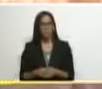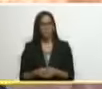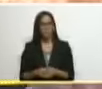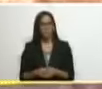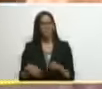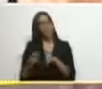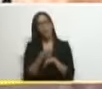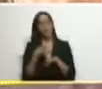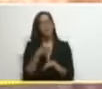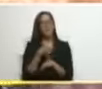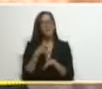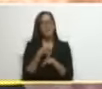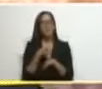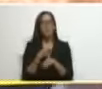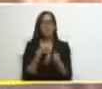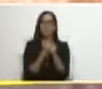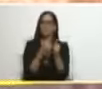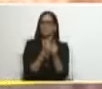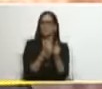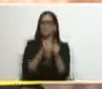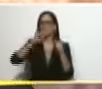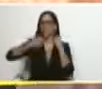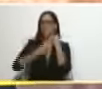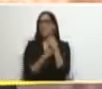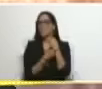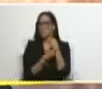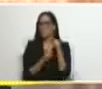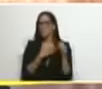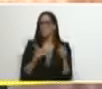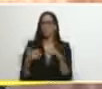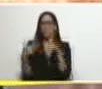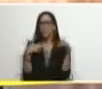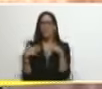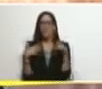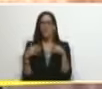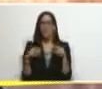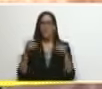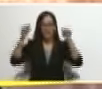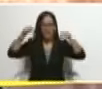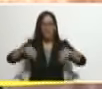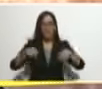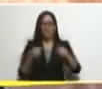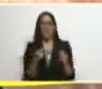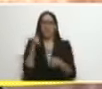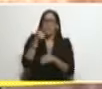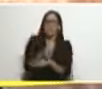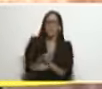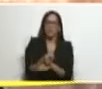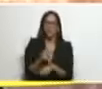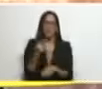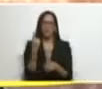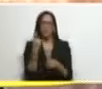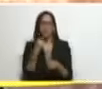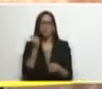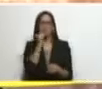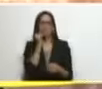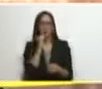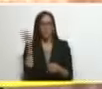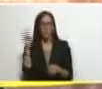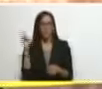El gobierno interino que intentó imponer una guerra civil e imponerse de manera fracasada en Venezuela